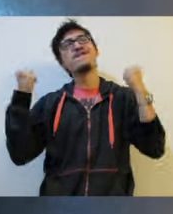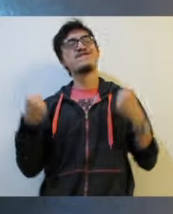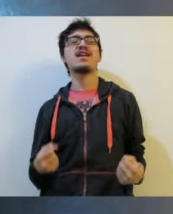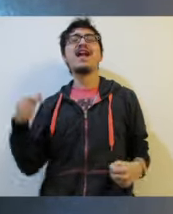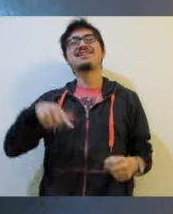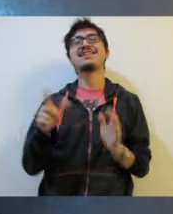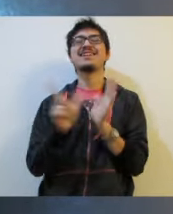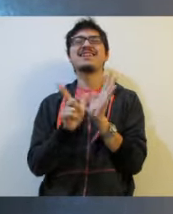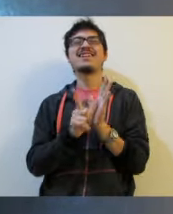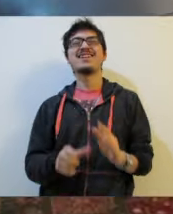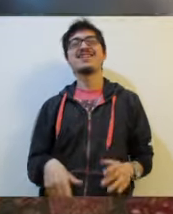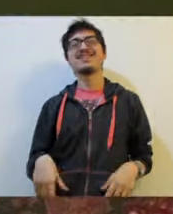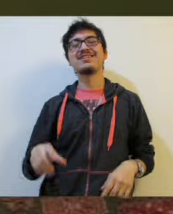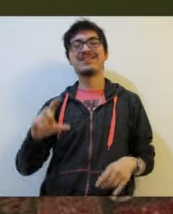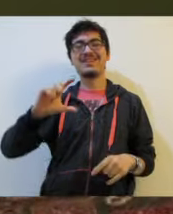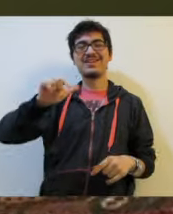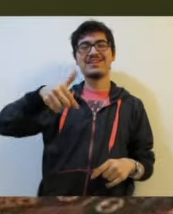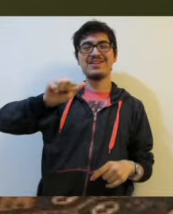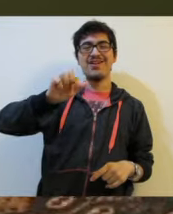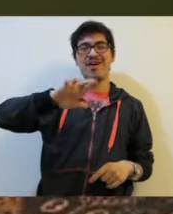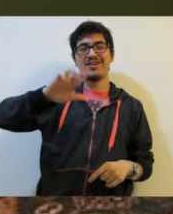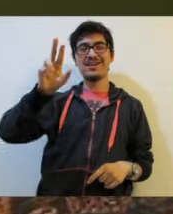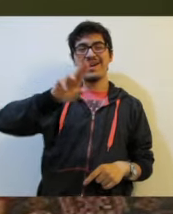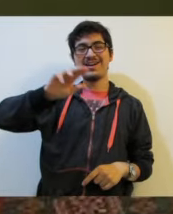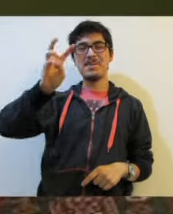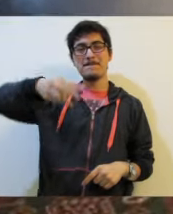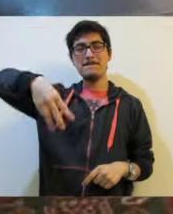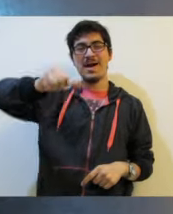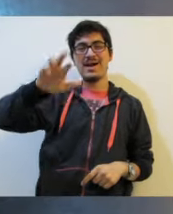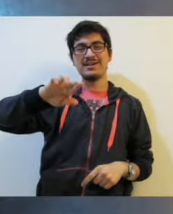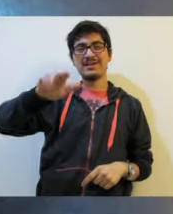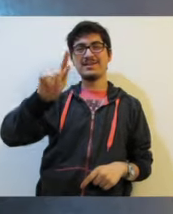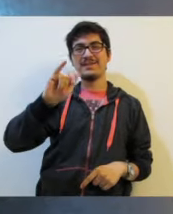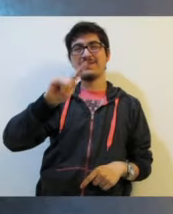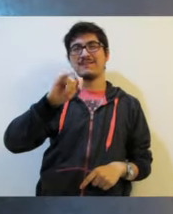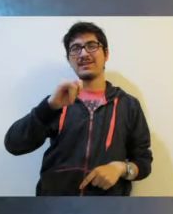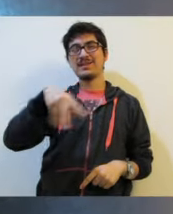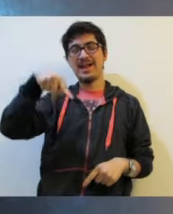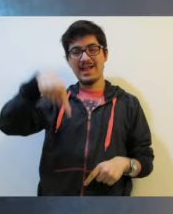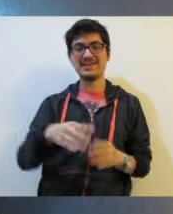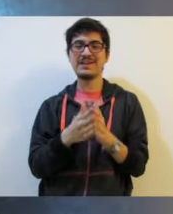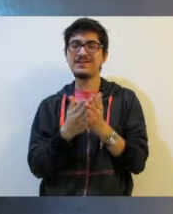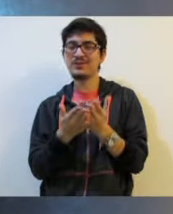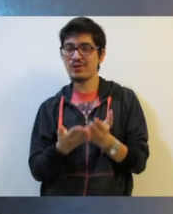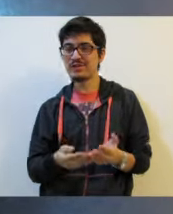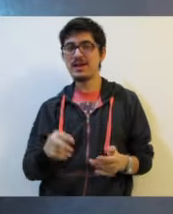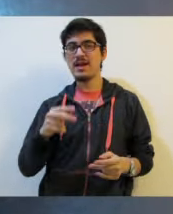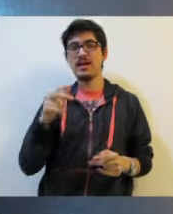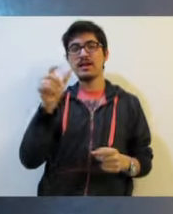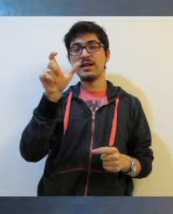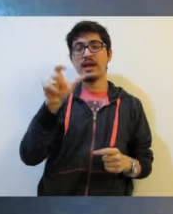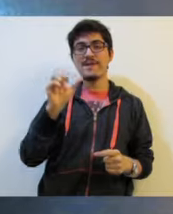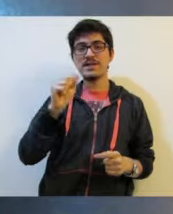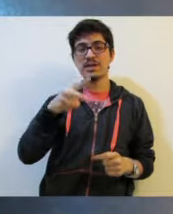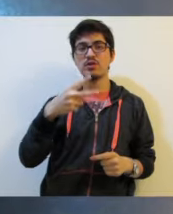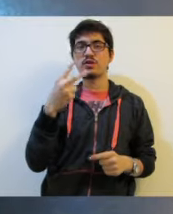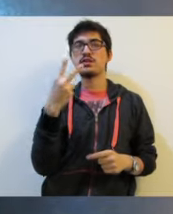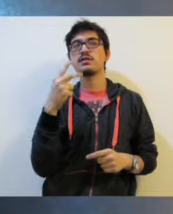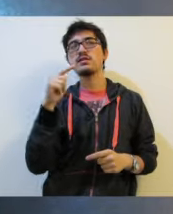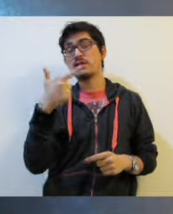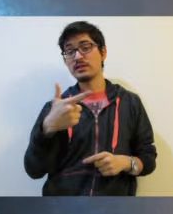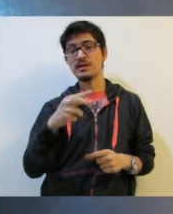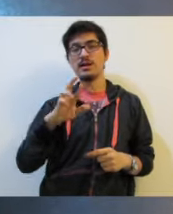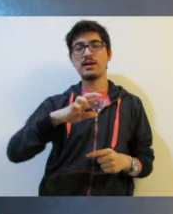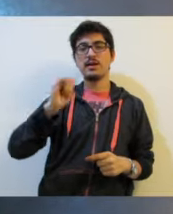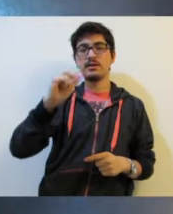fin a este canal un libro de George R. R. Martin. Este libro es El Caballero de los Siete Reinos.